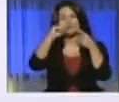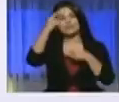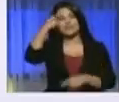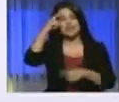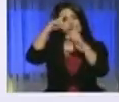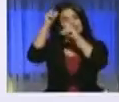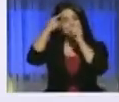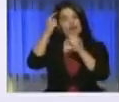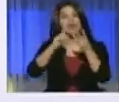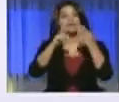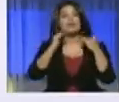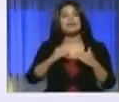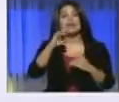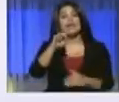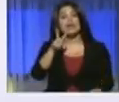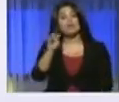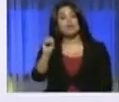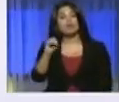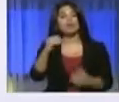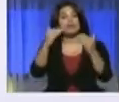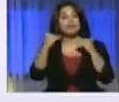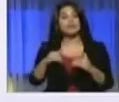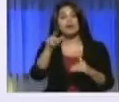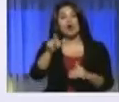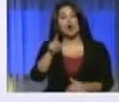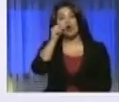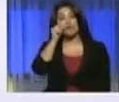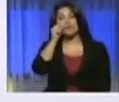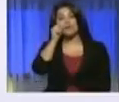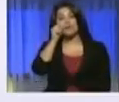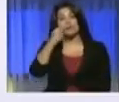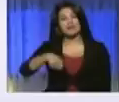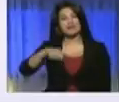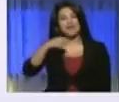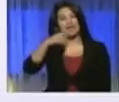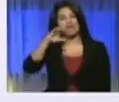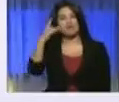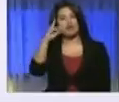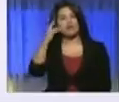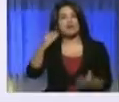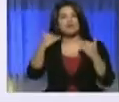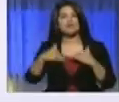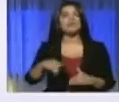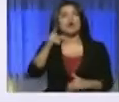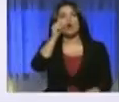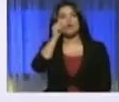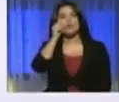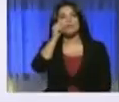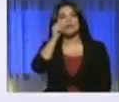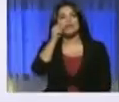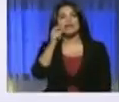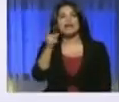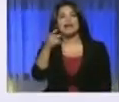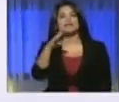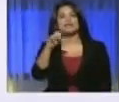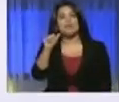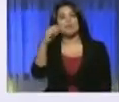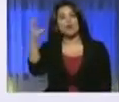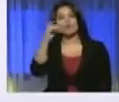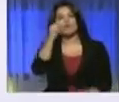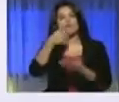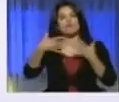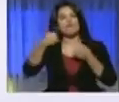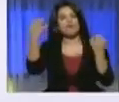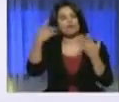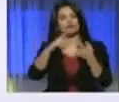Ayma, de Francisco Raval, actor español, de Frei Beto, de García Márquez, de